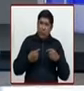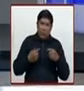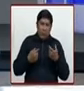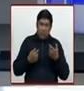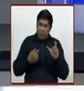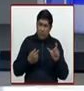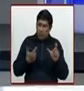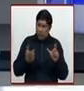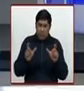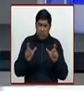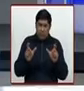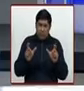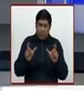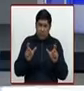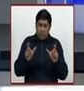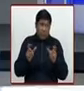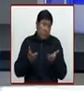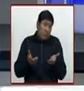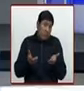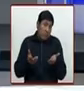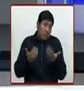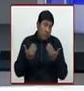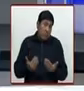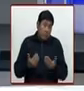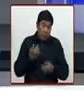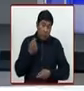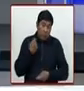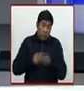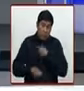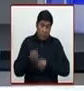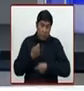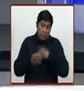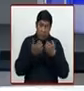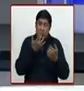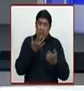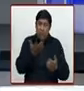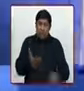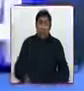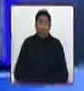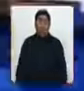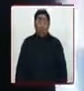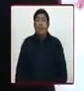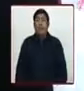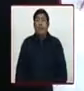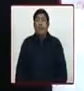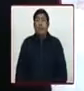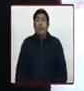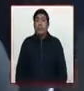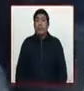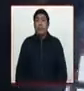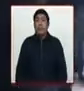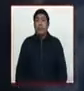¿cuántos certificados van a pedir al momento de hacer un trámite? Veamos esta nota.